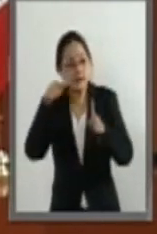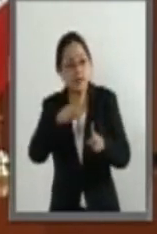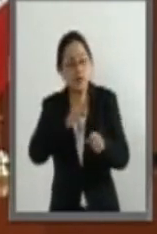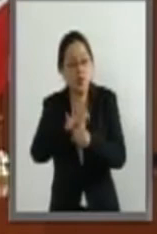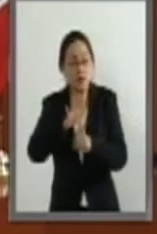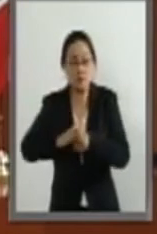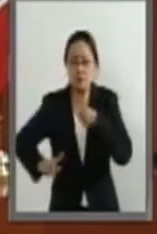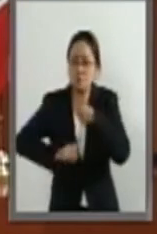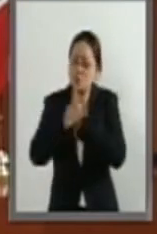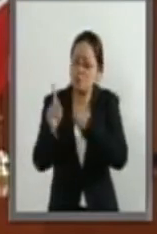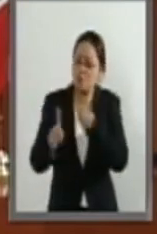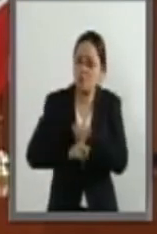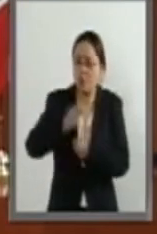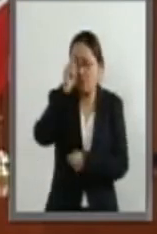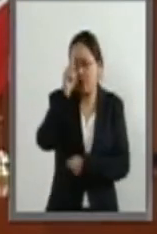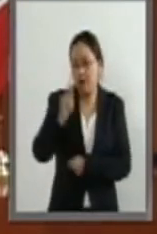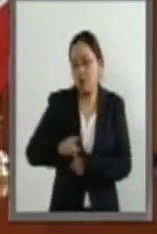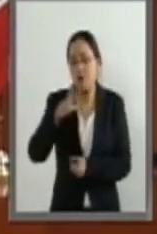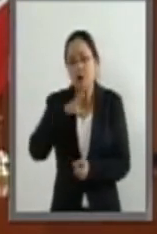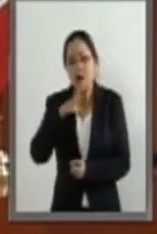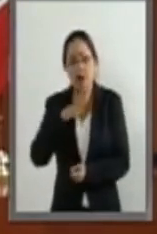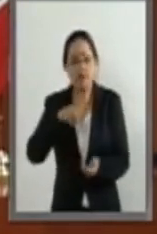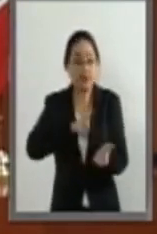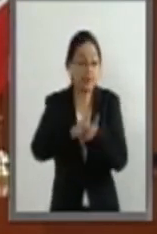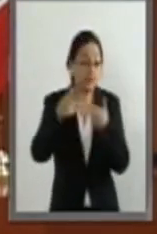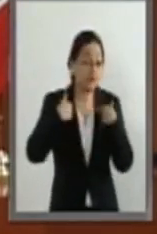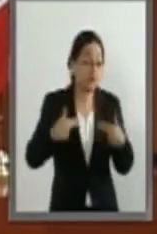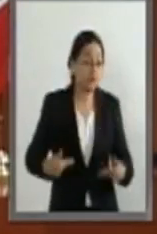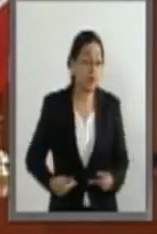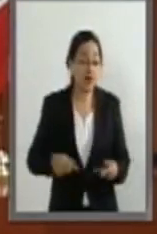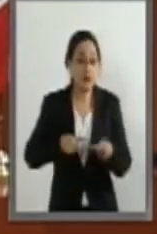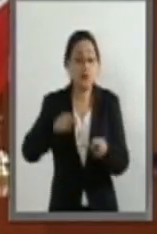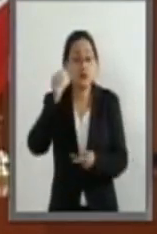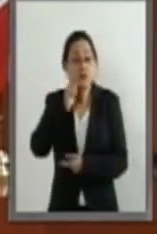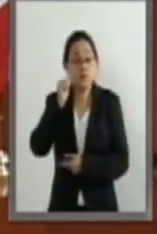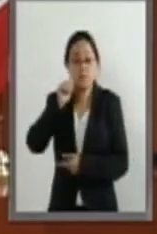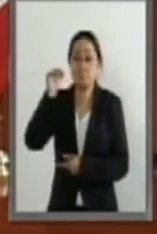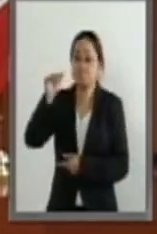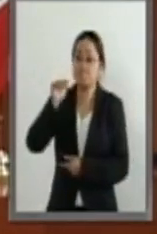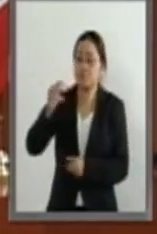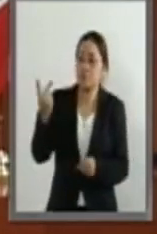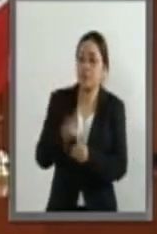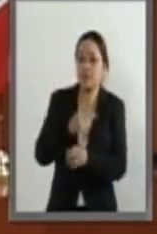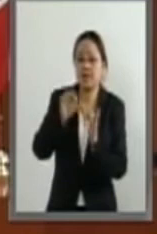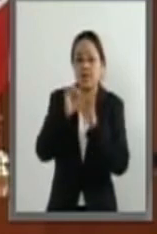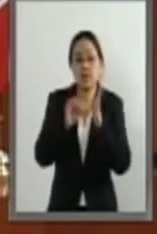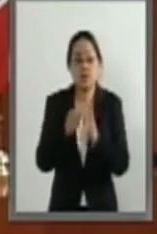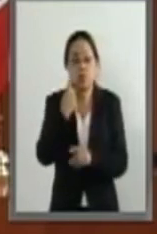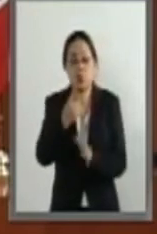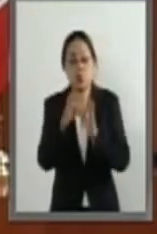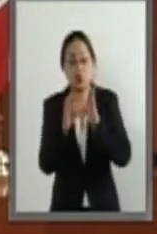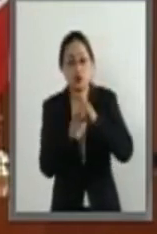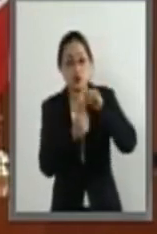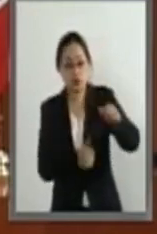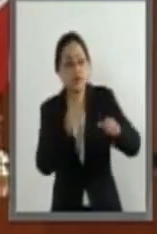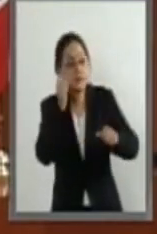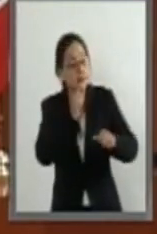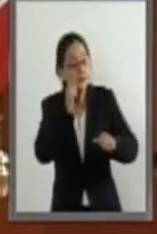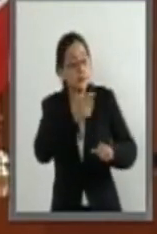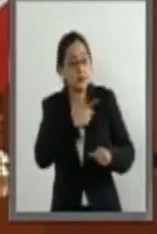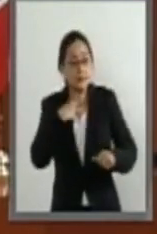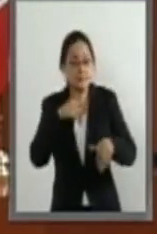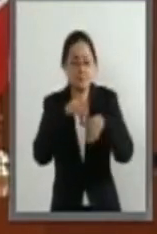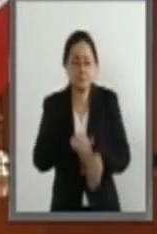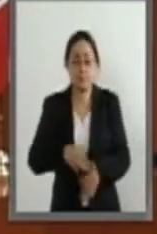catástrofe respecto a los derechos humanos y apelando a la energía y el mandato del artículo 1 constitucional. Por